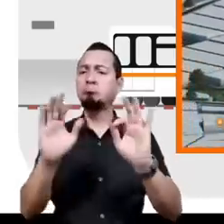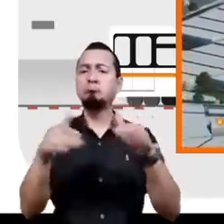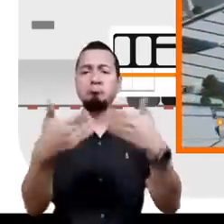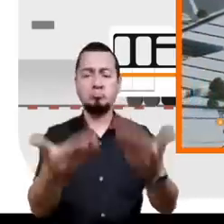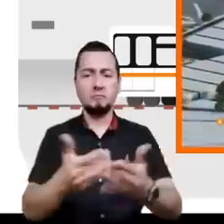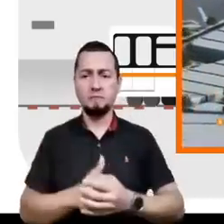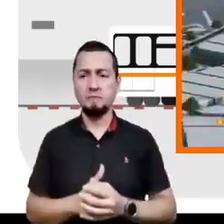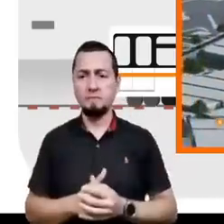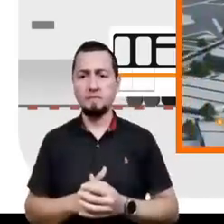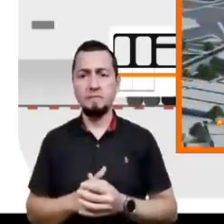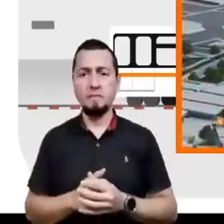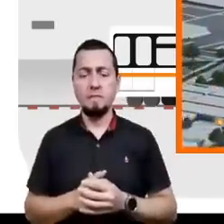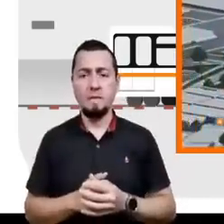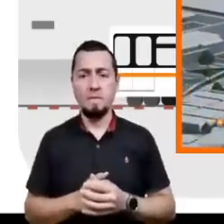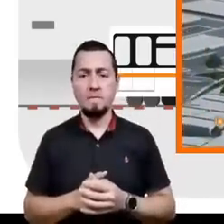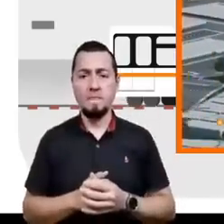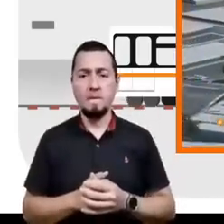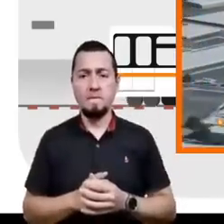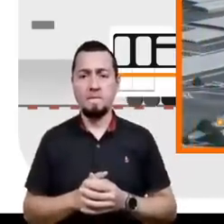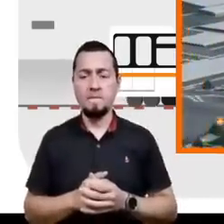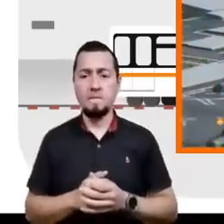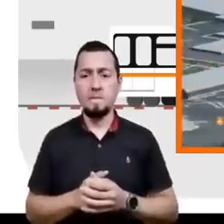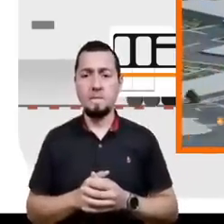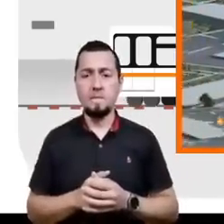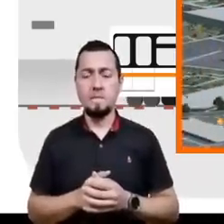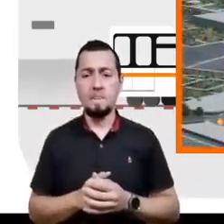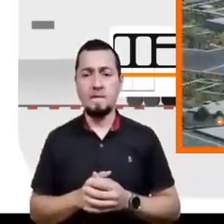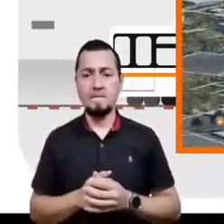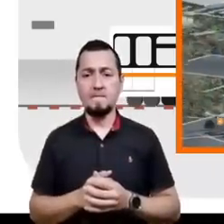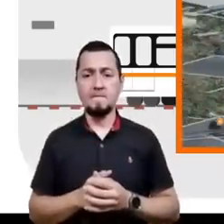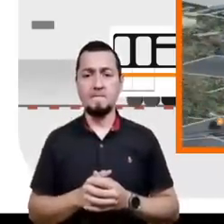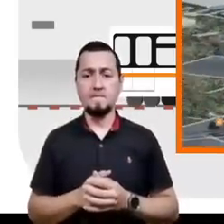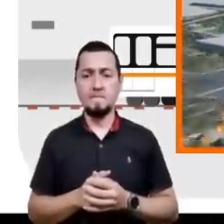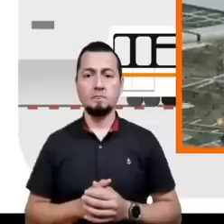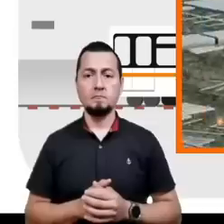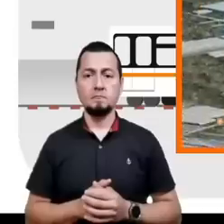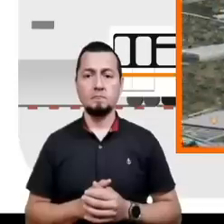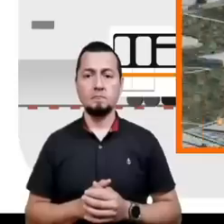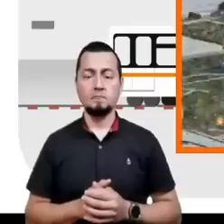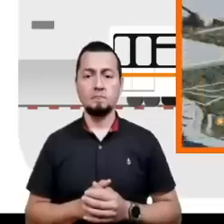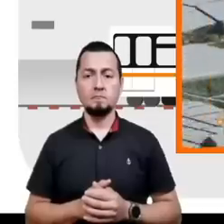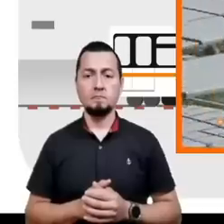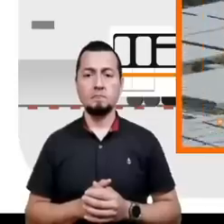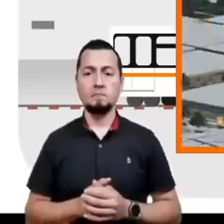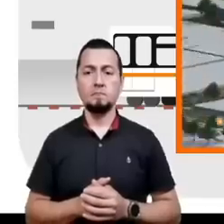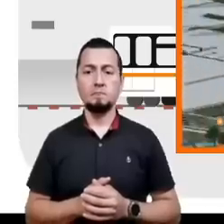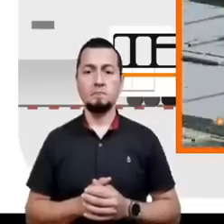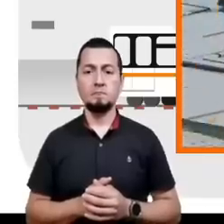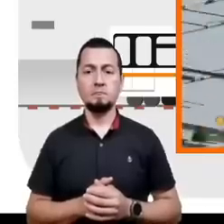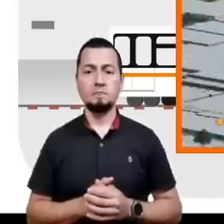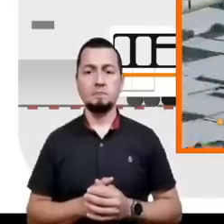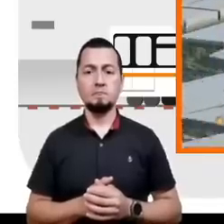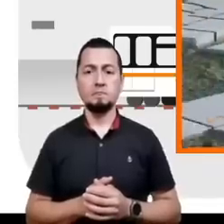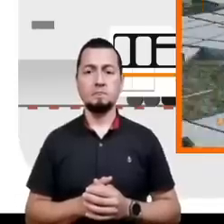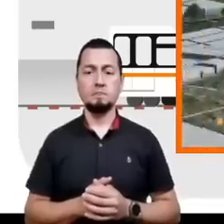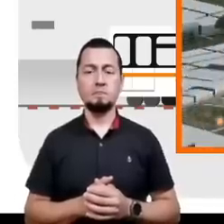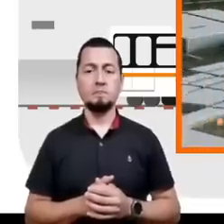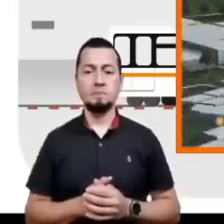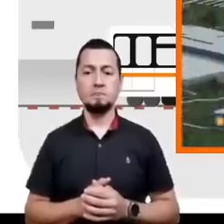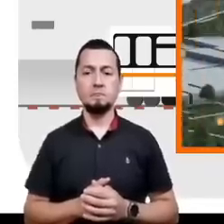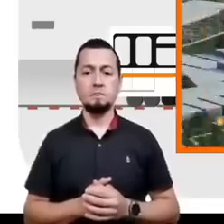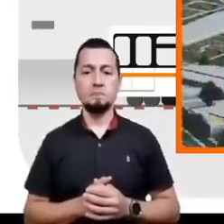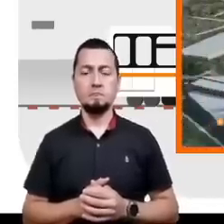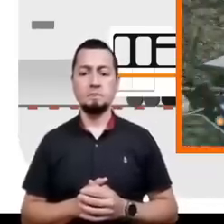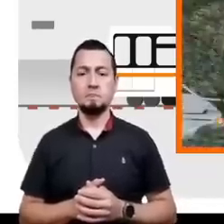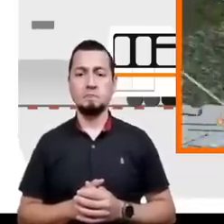municipios que se podrán recorrer en 35 minutos. Periférico Sur, conectando